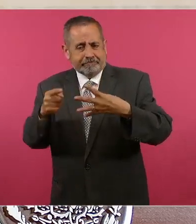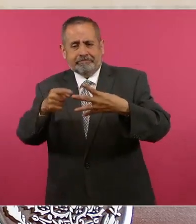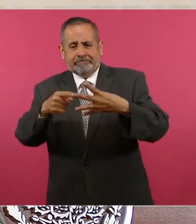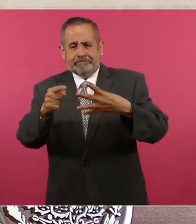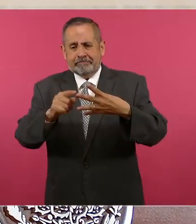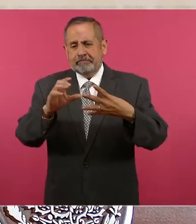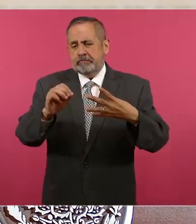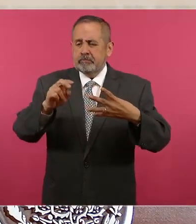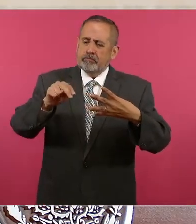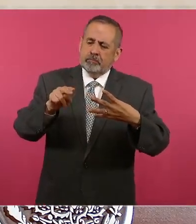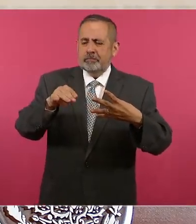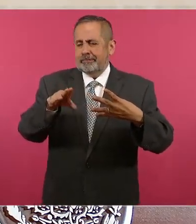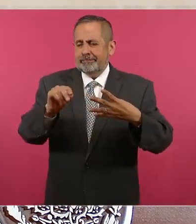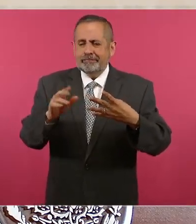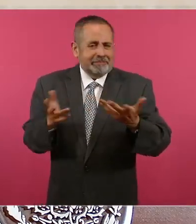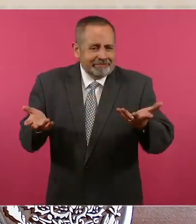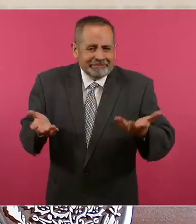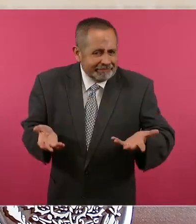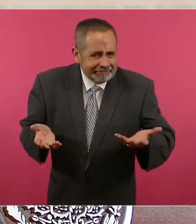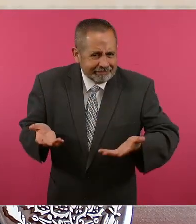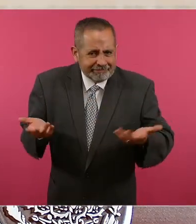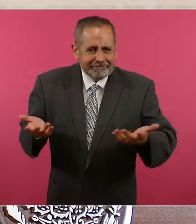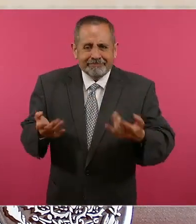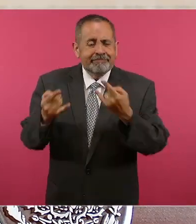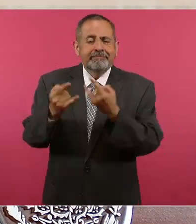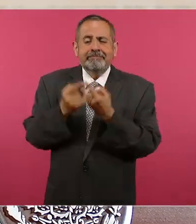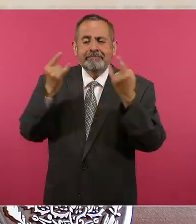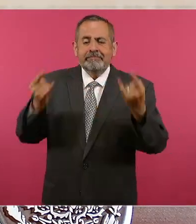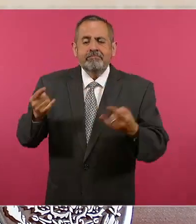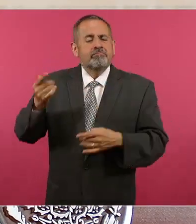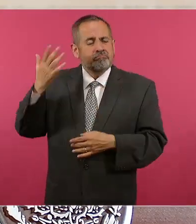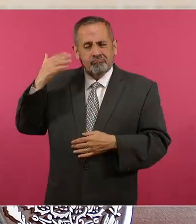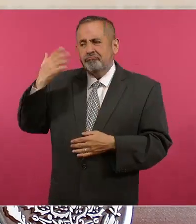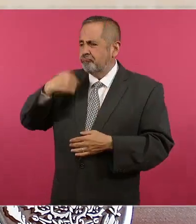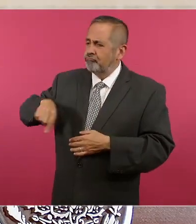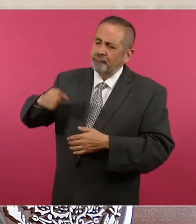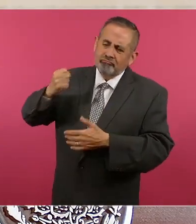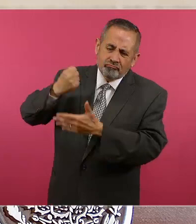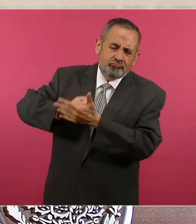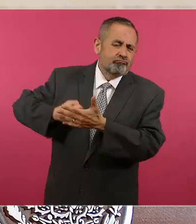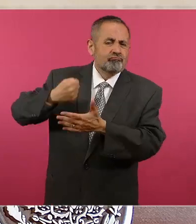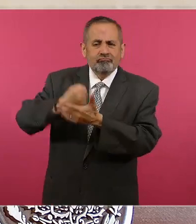y es una historia de las luchas